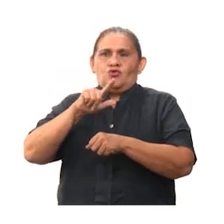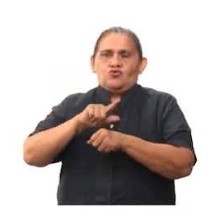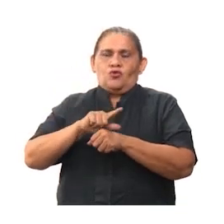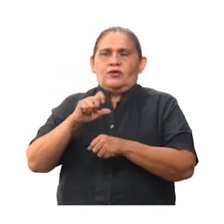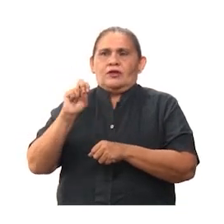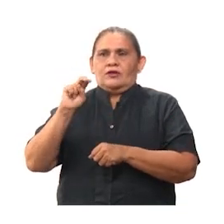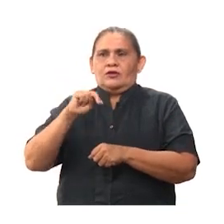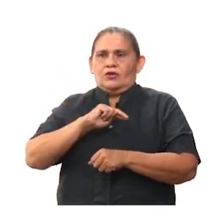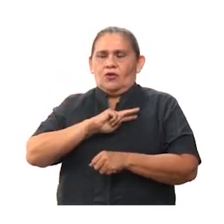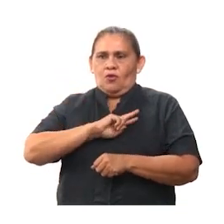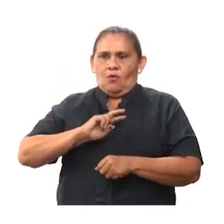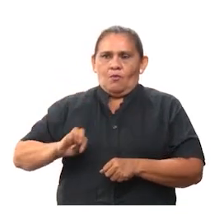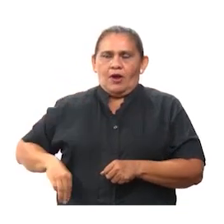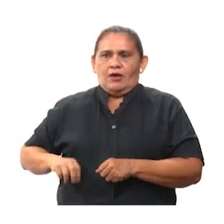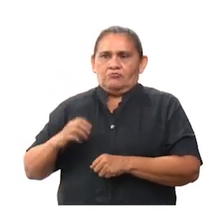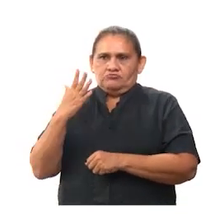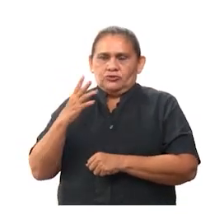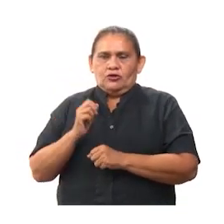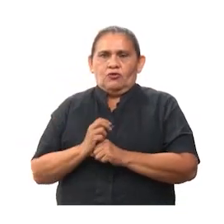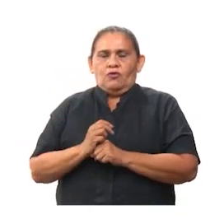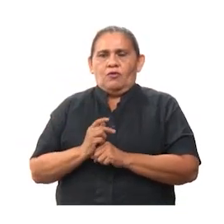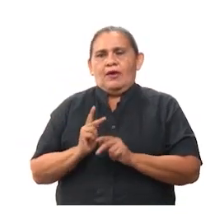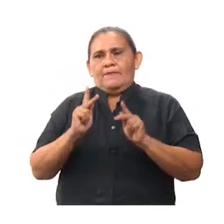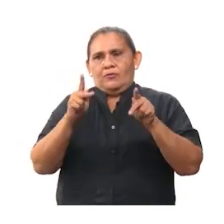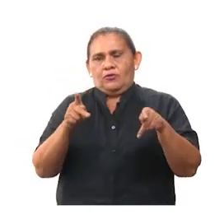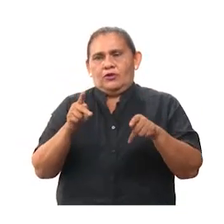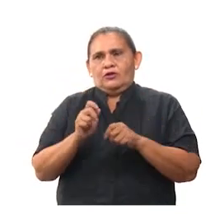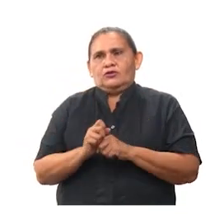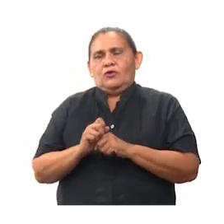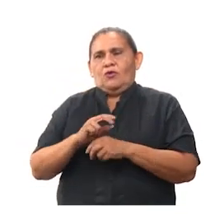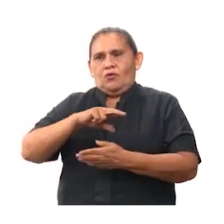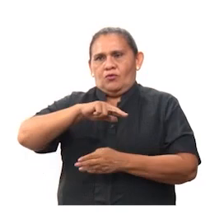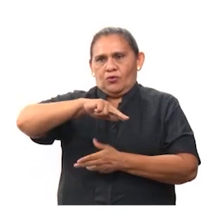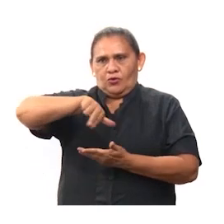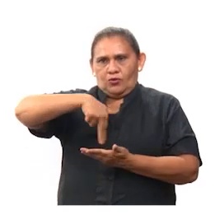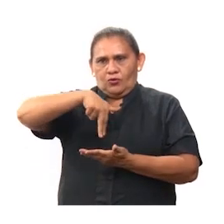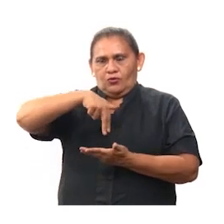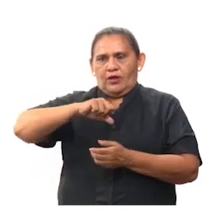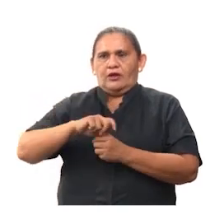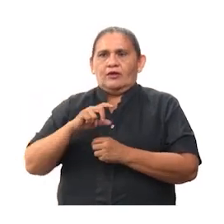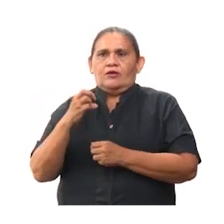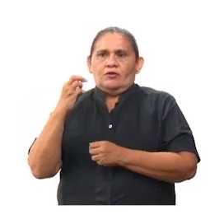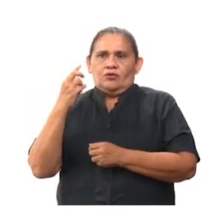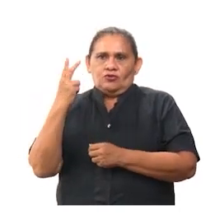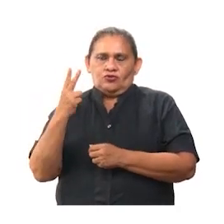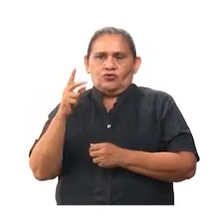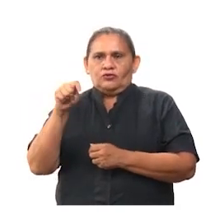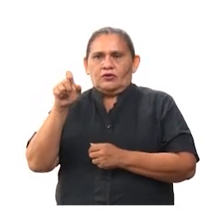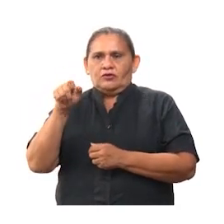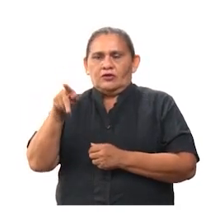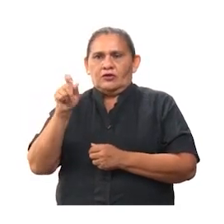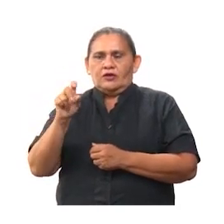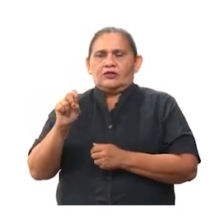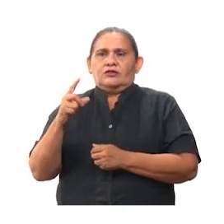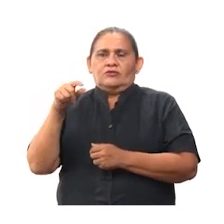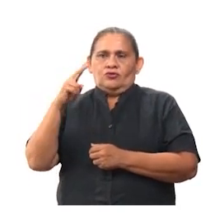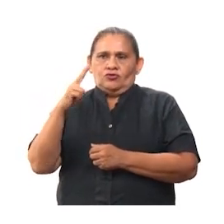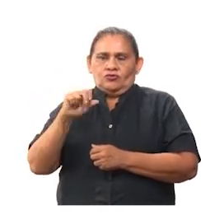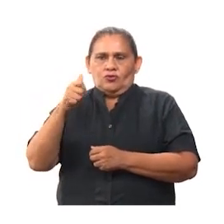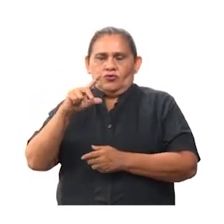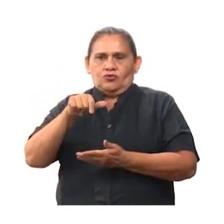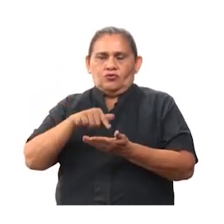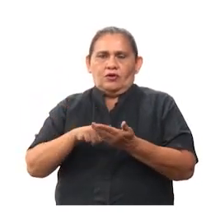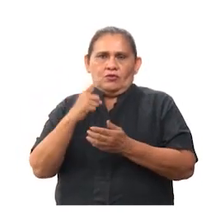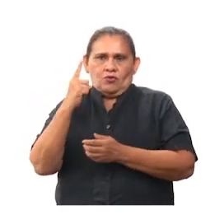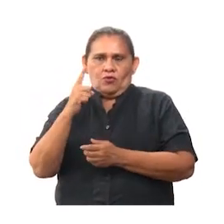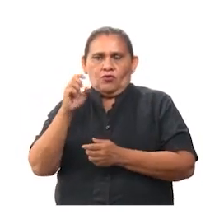oskutskap. Catule tekash, catule tanche turutalo, juhuntule celestun chancom chemar, chikins onot con